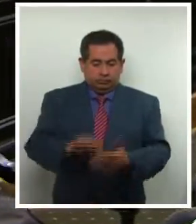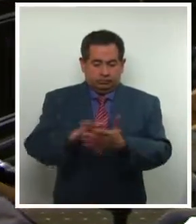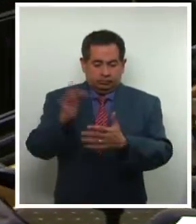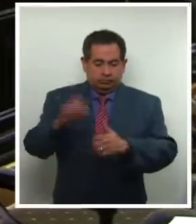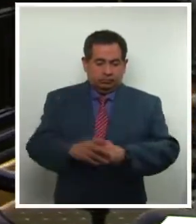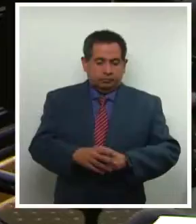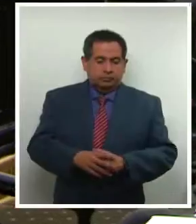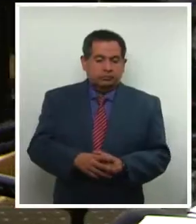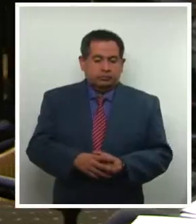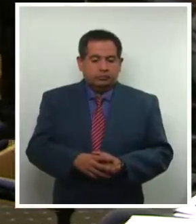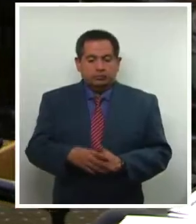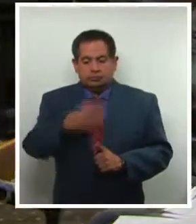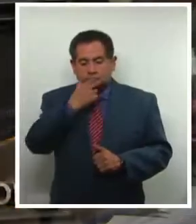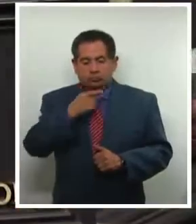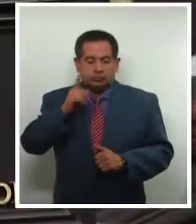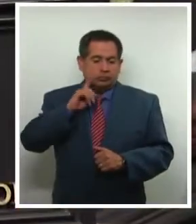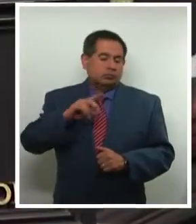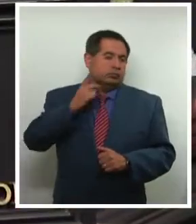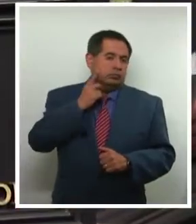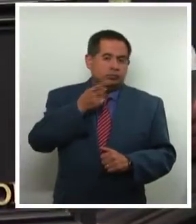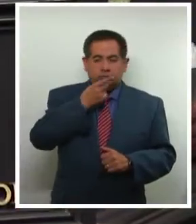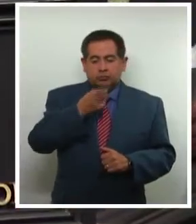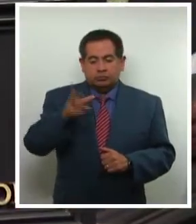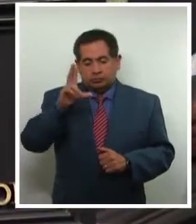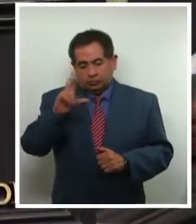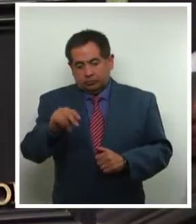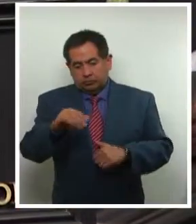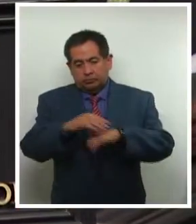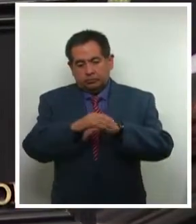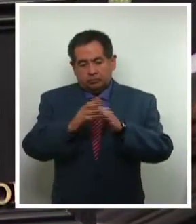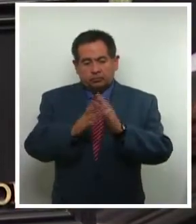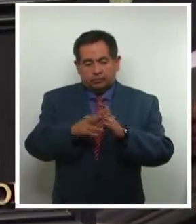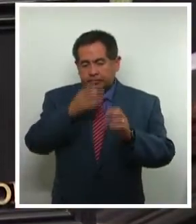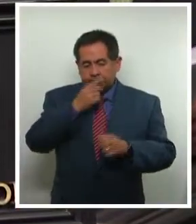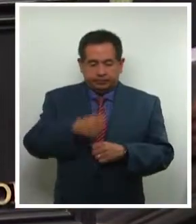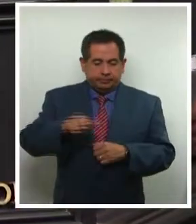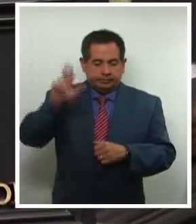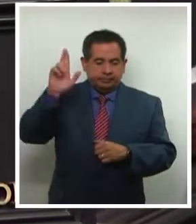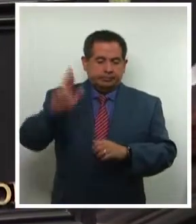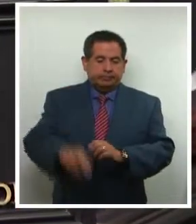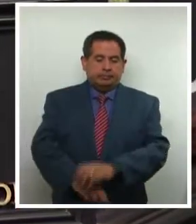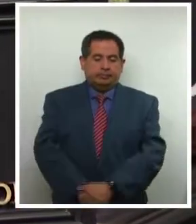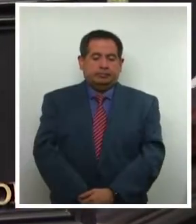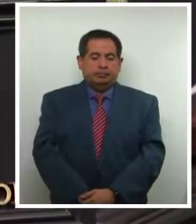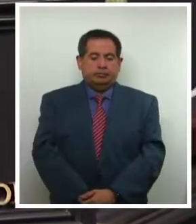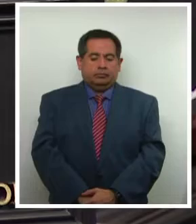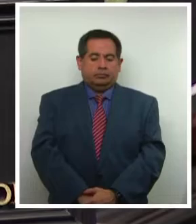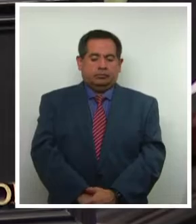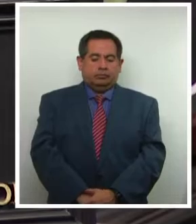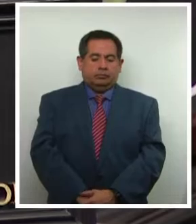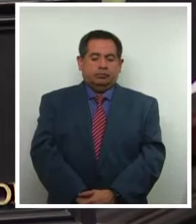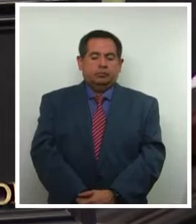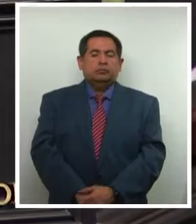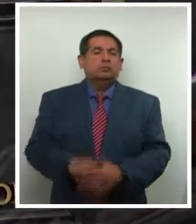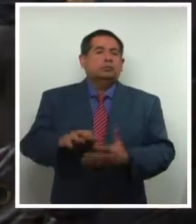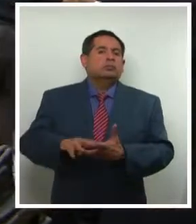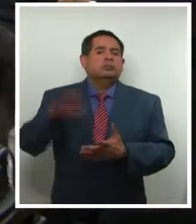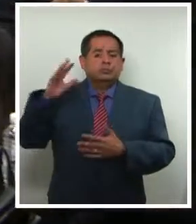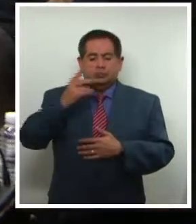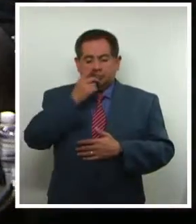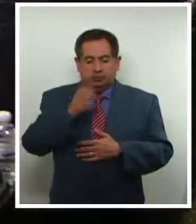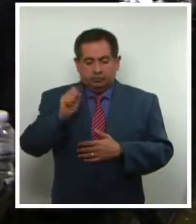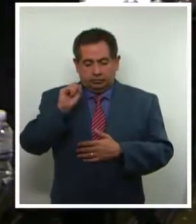Gracias. Las y los diputados que estén por la negativa, sírvanse manifestarlo. Mayoría